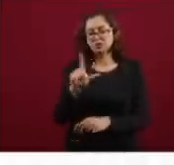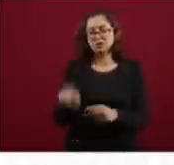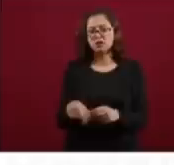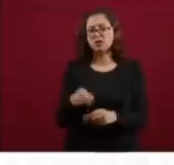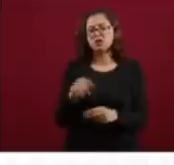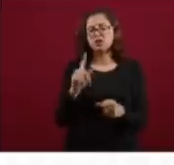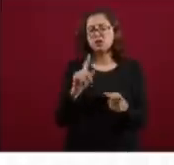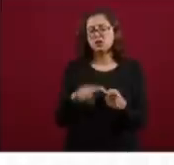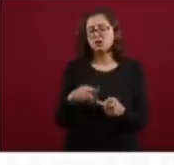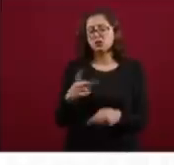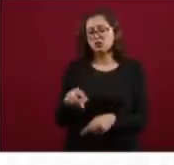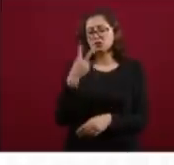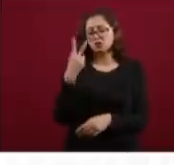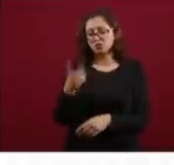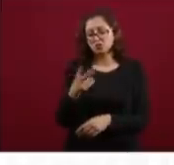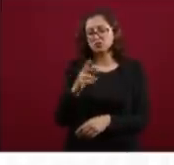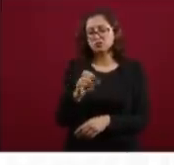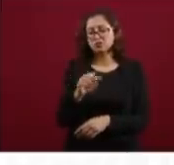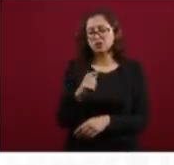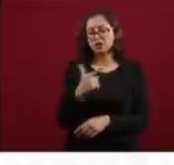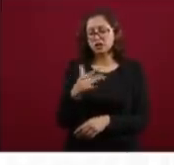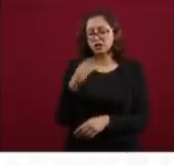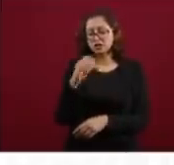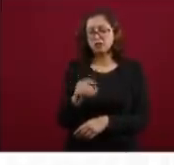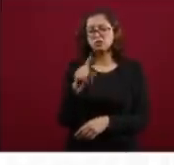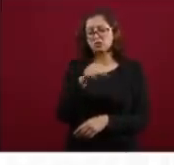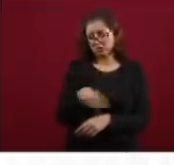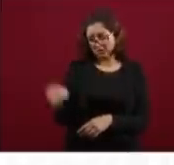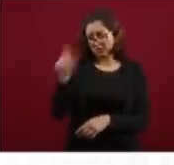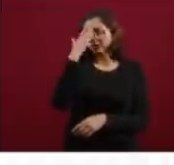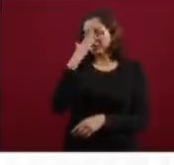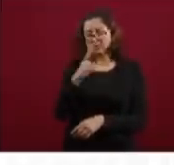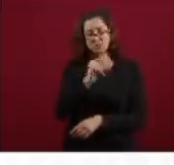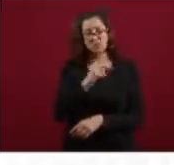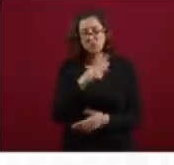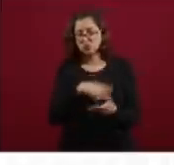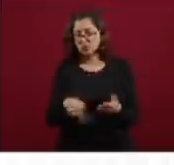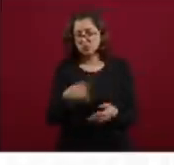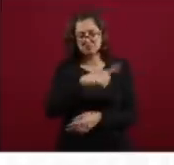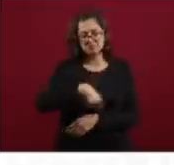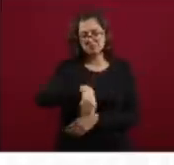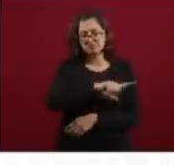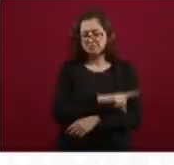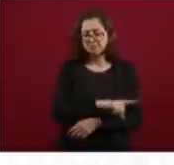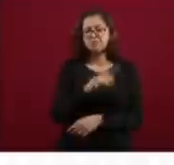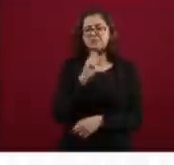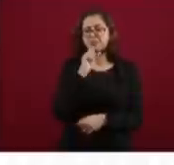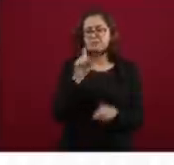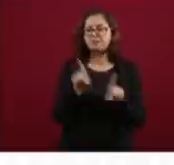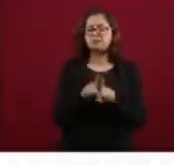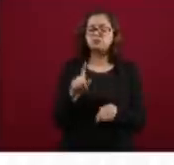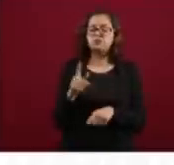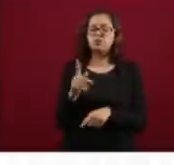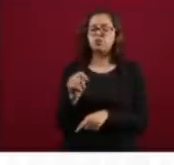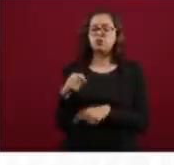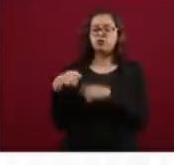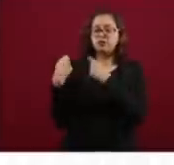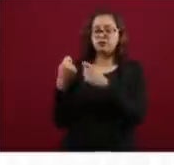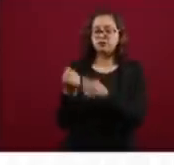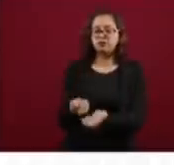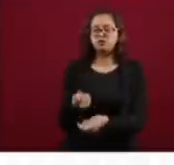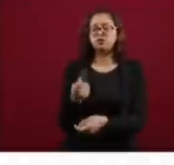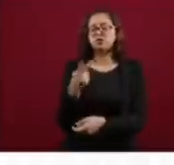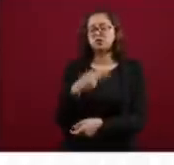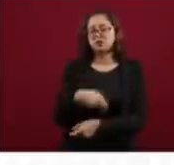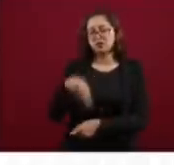tan ahí dos de regiomontana para que sepan los consumidores a quien evitar comprarle y gas tradicional del norte en marín nuevo león